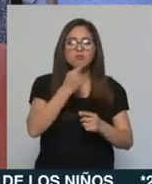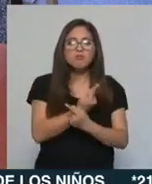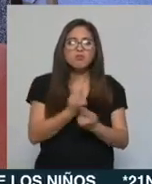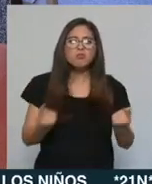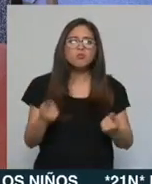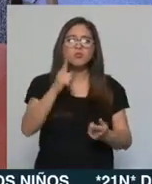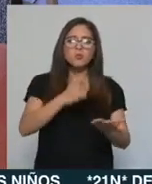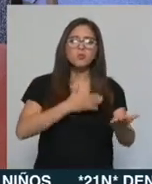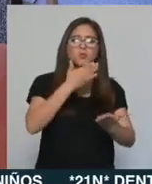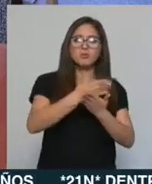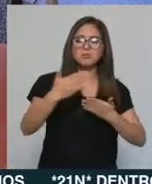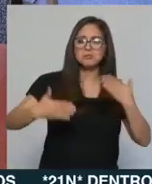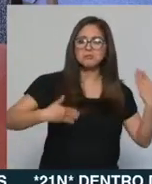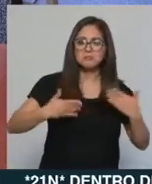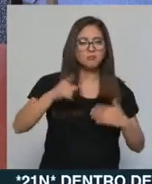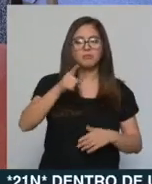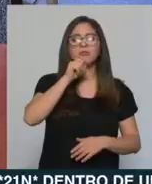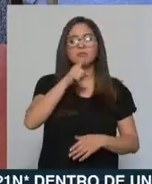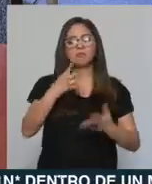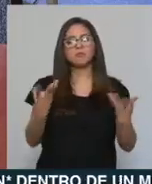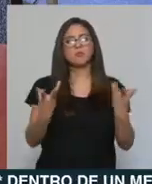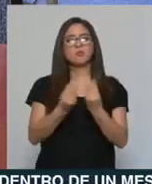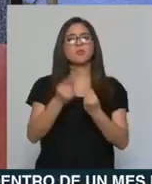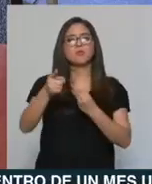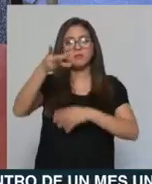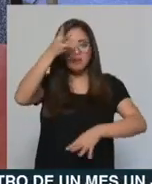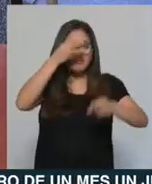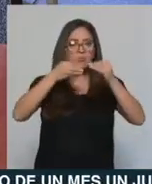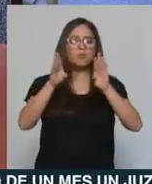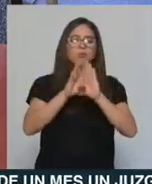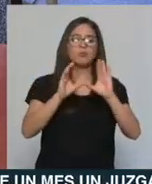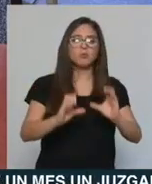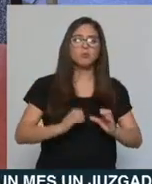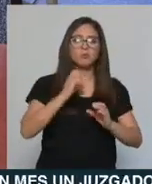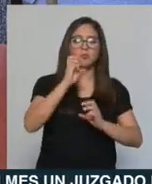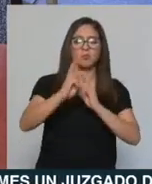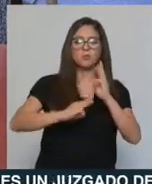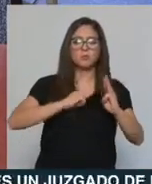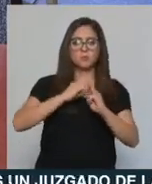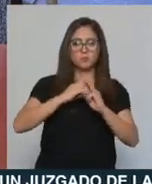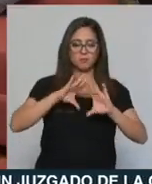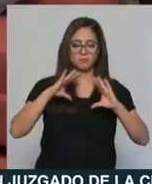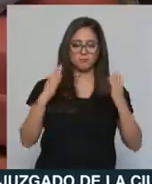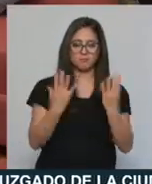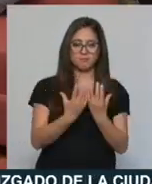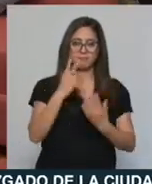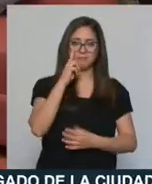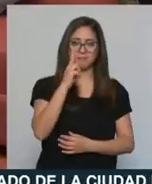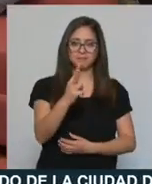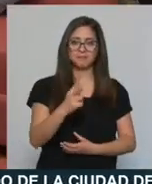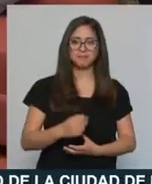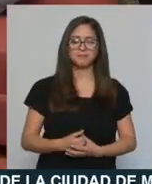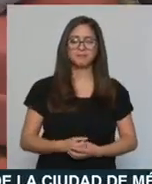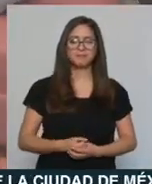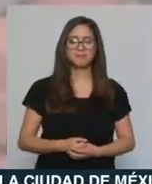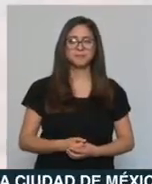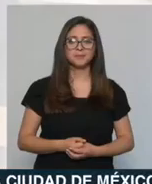solo se divirtieron, sino también aprendieron cómo pueden ayudar a la conservación del planeta, entre otras cosas. Vamos a ver la historia.